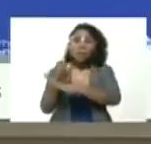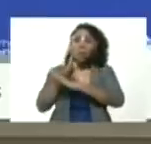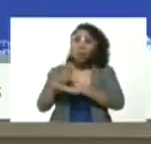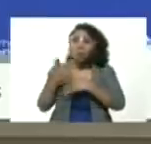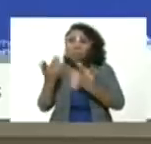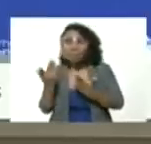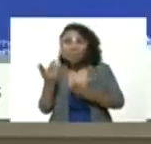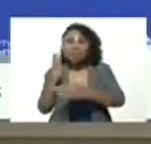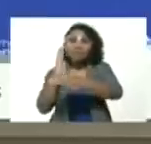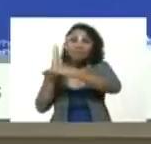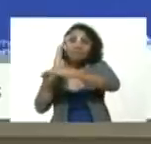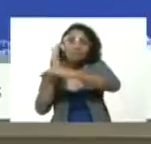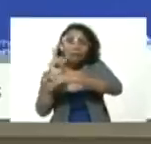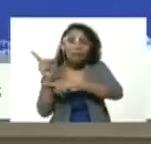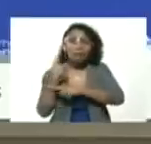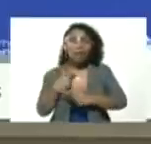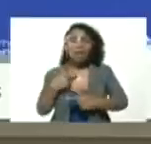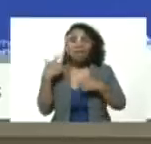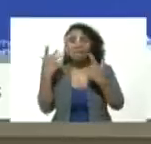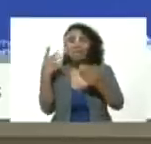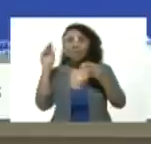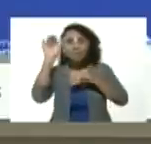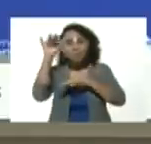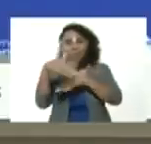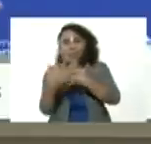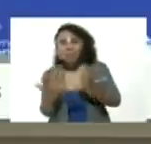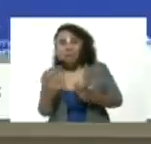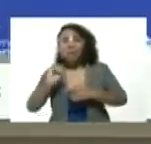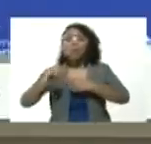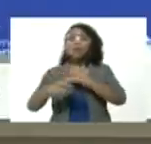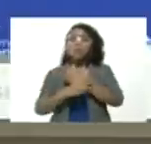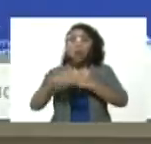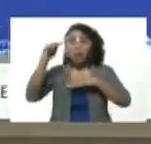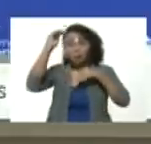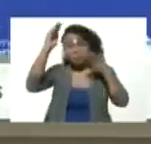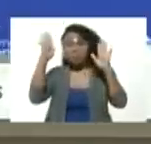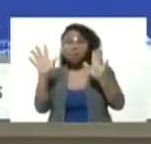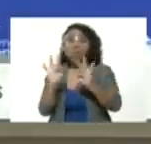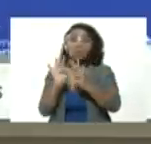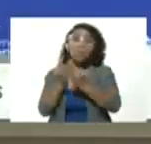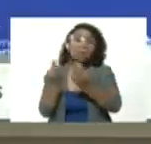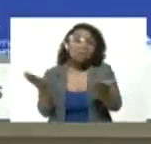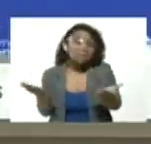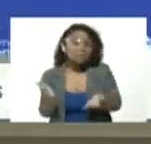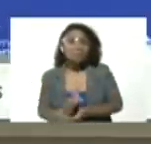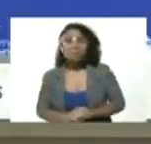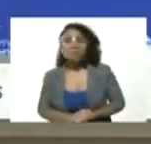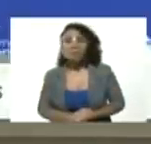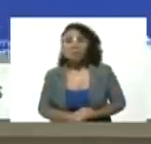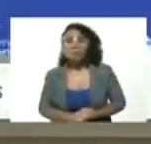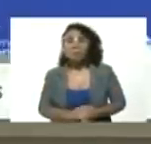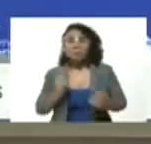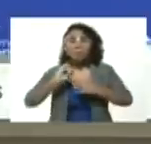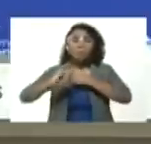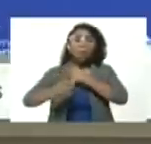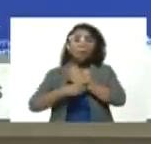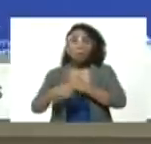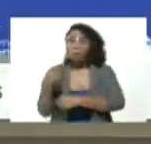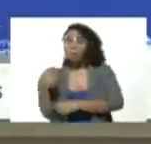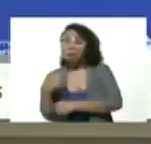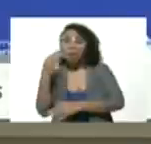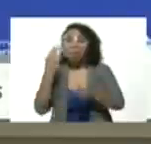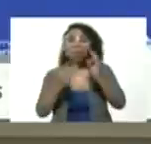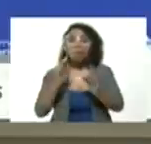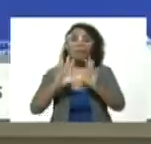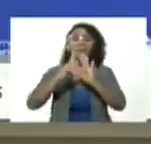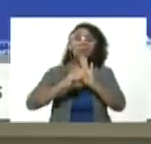que se destinan, bueno, para que Guaidó pueda atender a su familia, para que Guaidó pague abogados y se